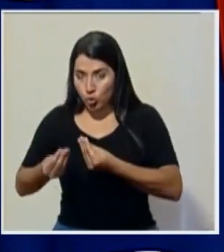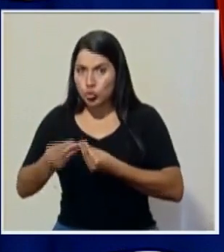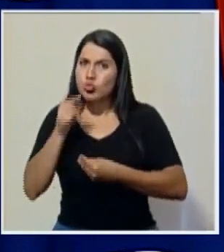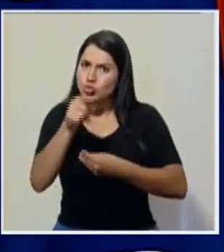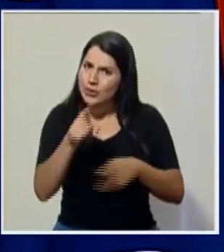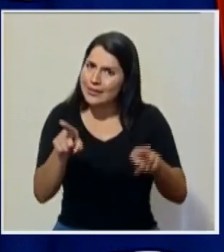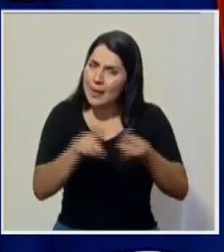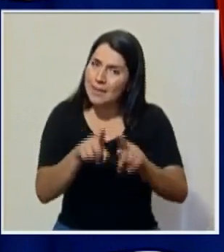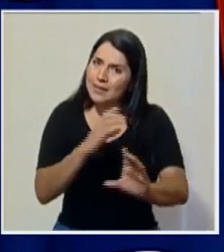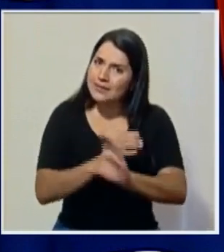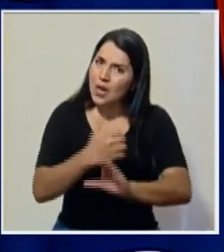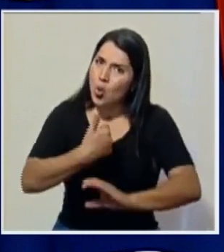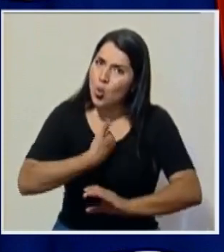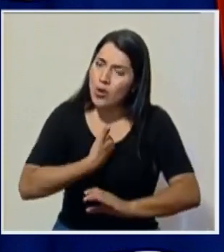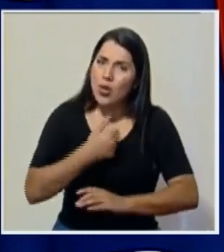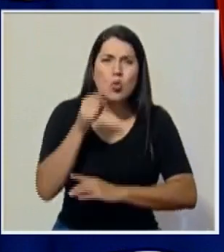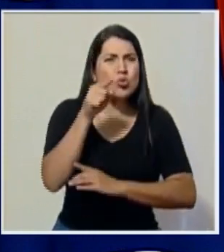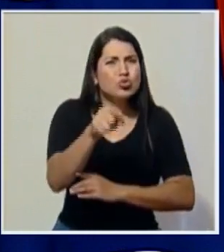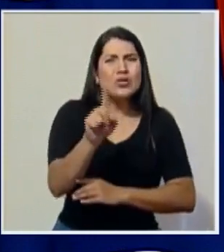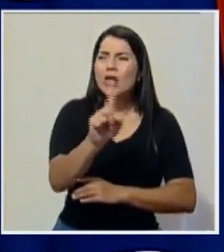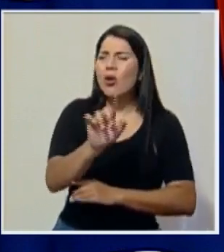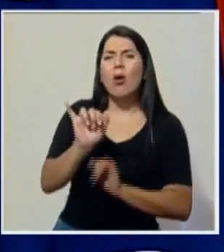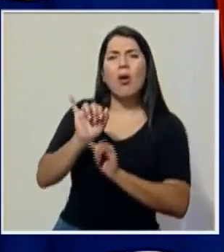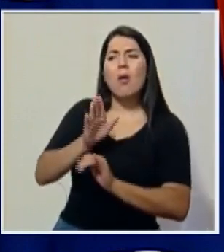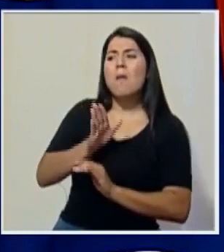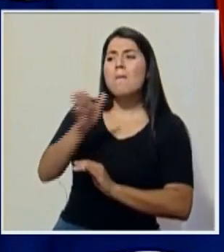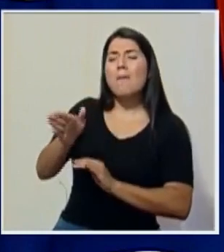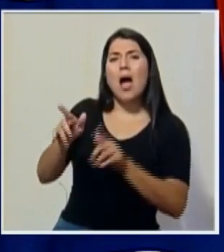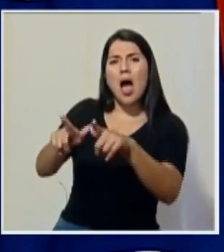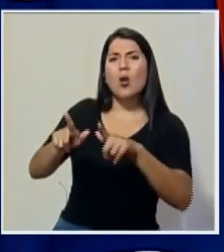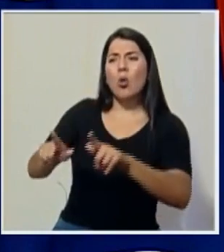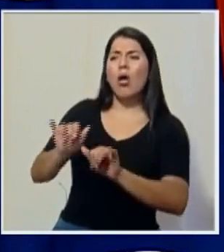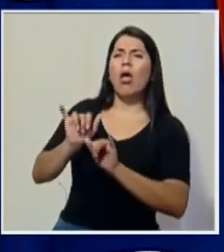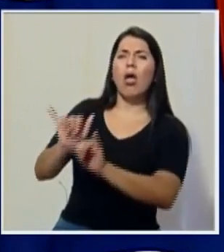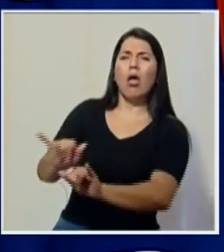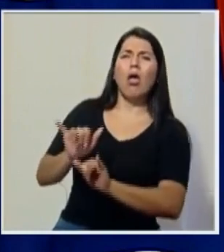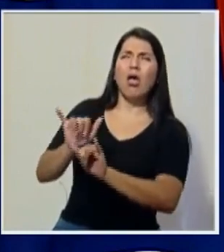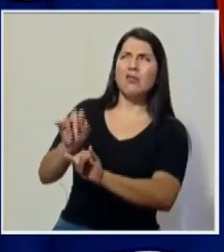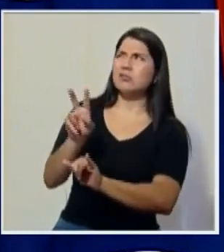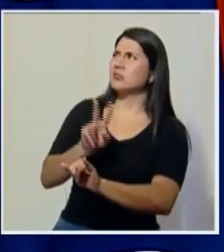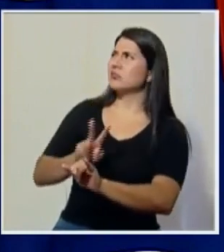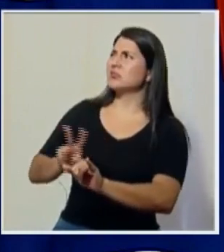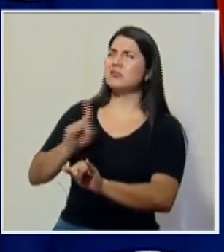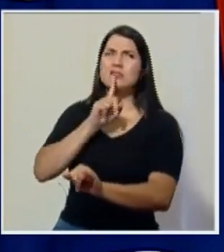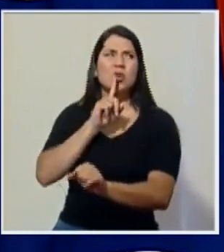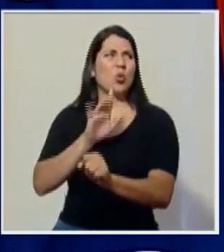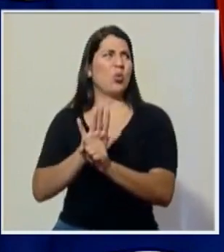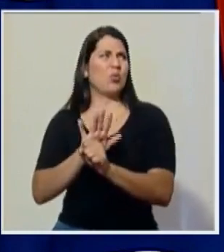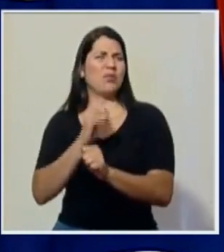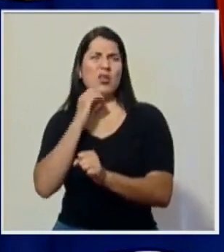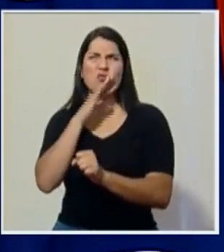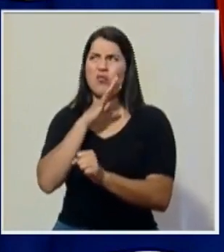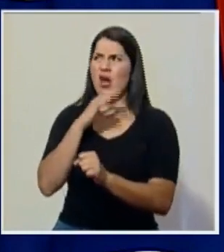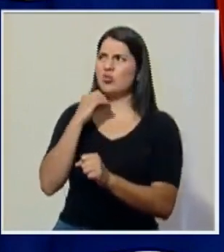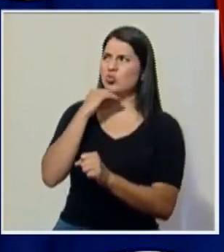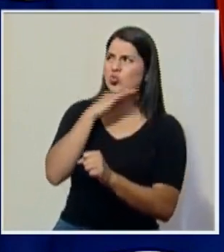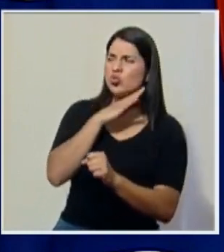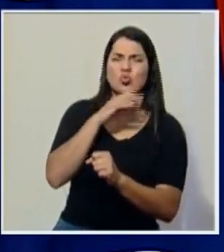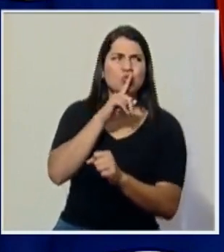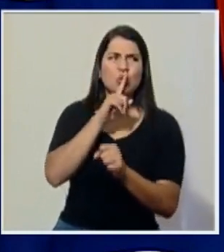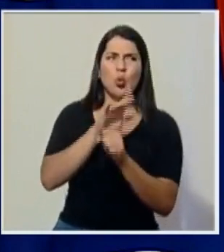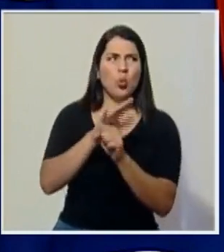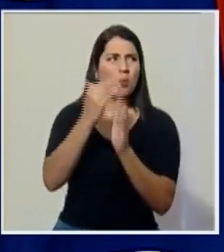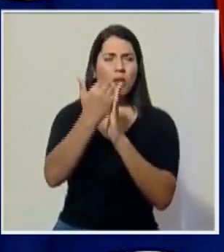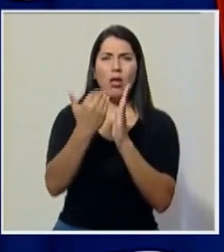se cuide y que no permanezca en un lugar que usted siente que no cumplen los protocolos. Es esencial que